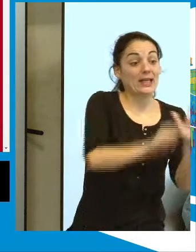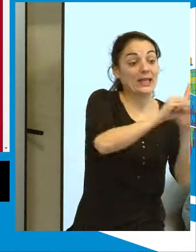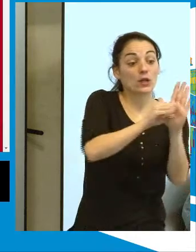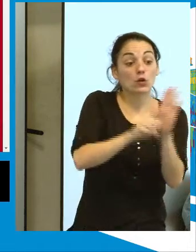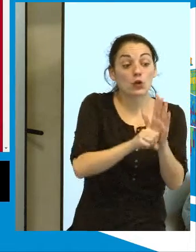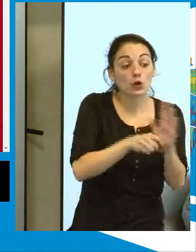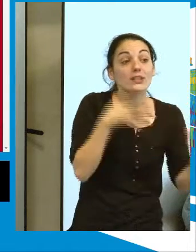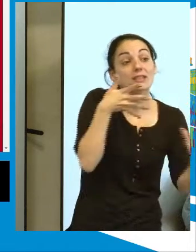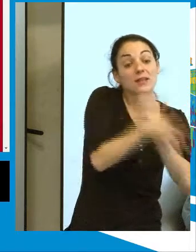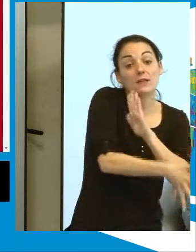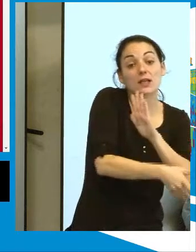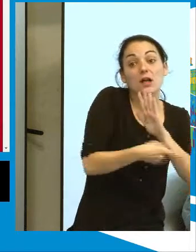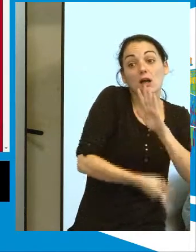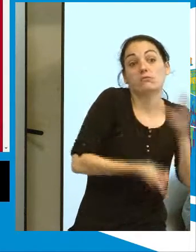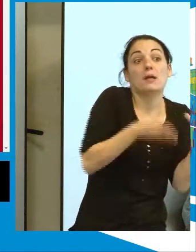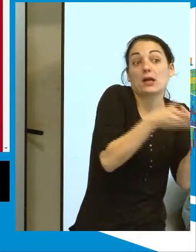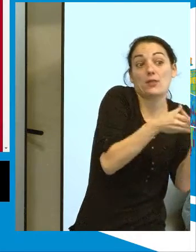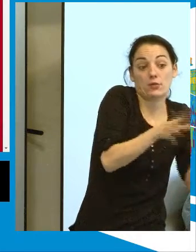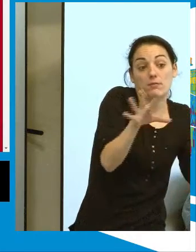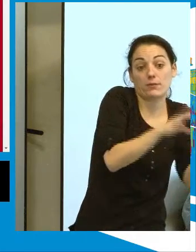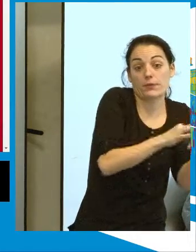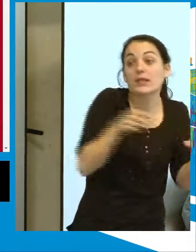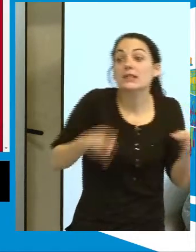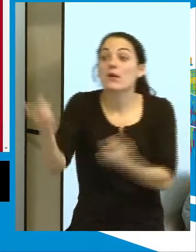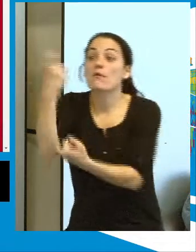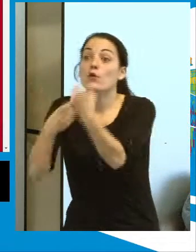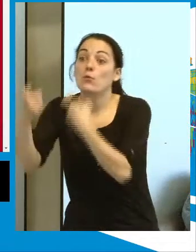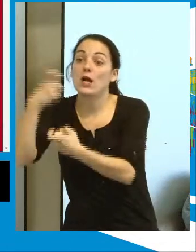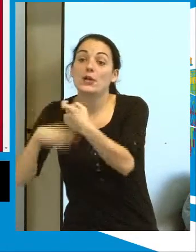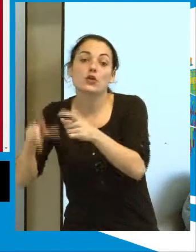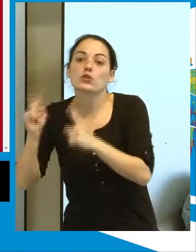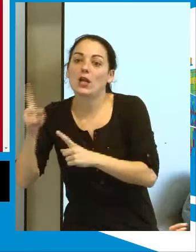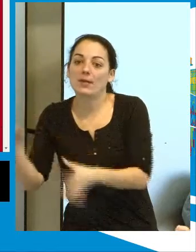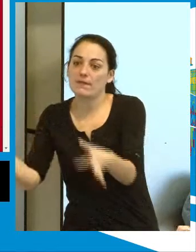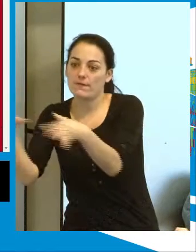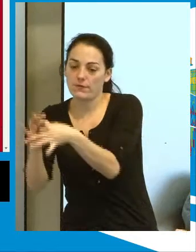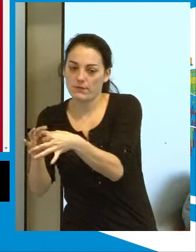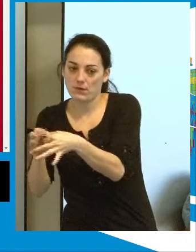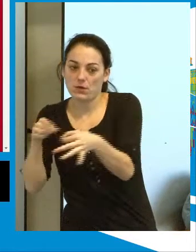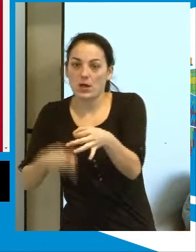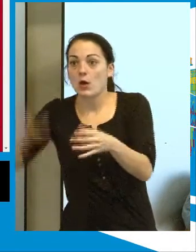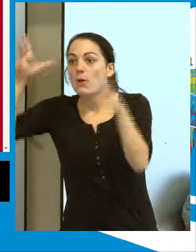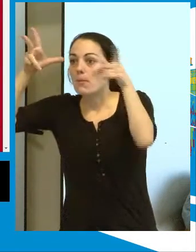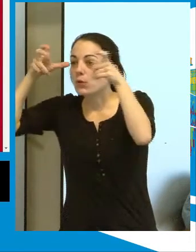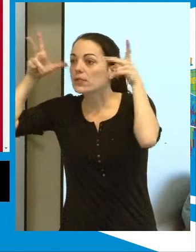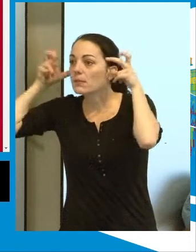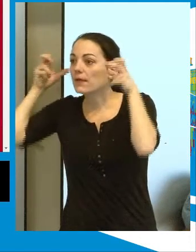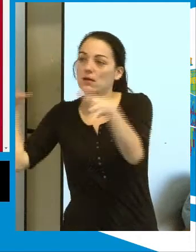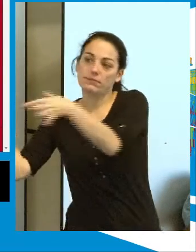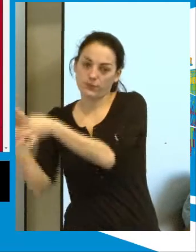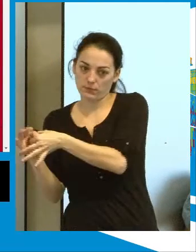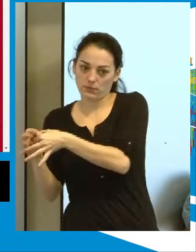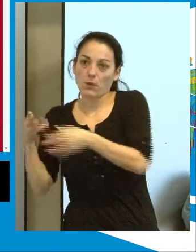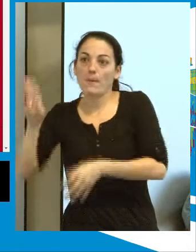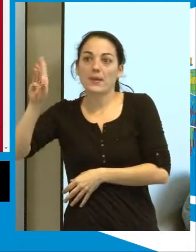que significan. Si estuviéramos en un formulario, sería solo lo del formulario. Si estuviéramos en multimedia, solo los comandos de multimedia. Si fuera PDF, solo